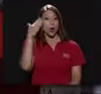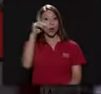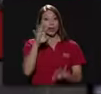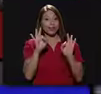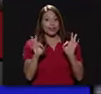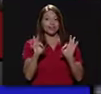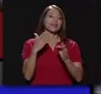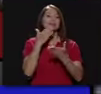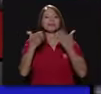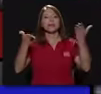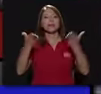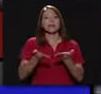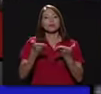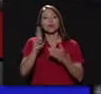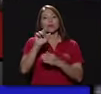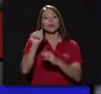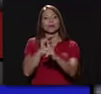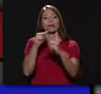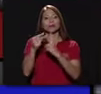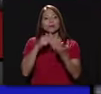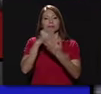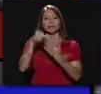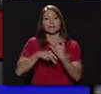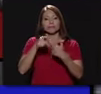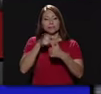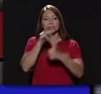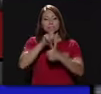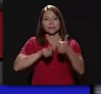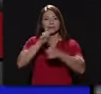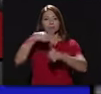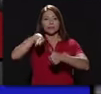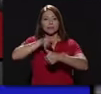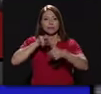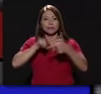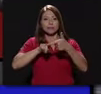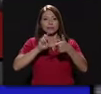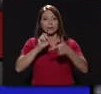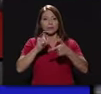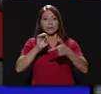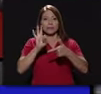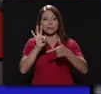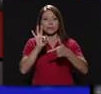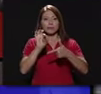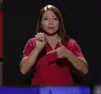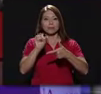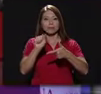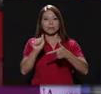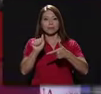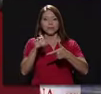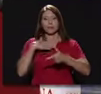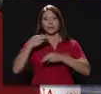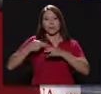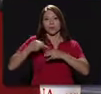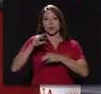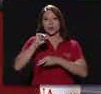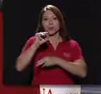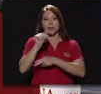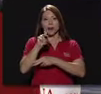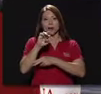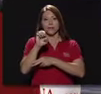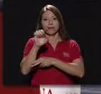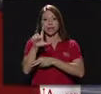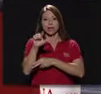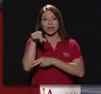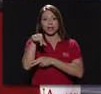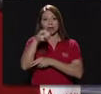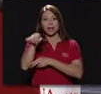Hola, ¿qué tal? Bienvenidos a una edición más de Una Mirada, el programa de la Universidad Nacional y del SINART S.A. Mi nombre es Maribel Quiroz Jara y en esta